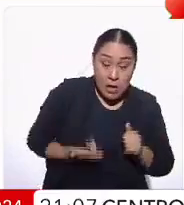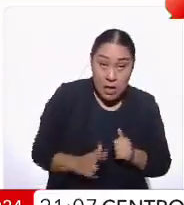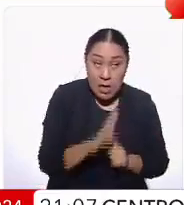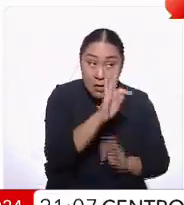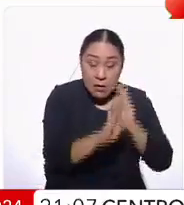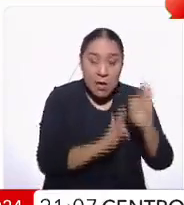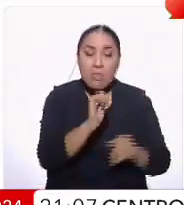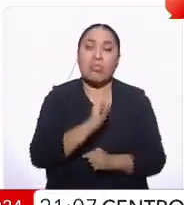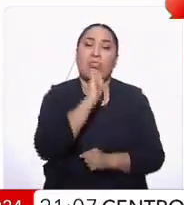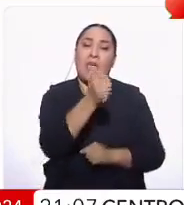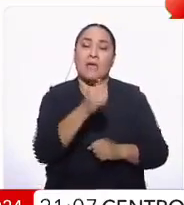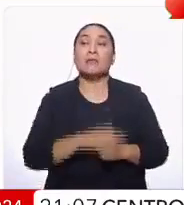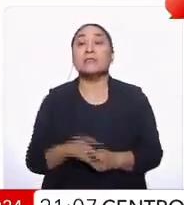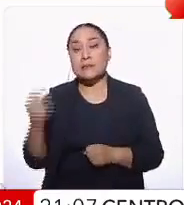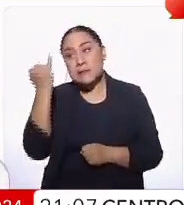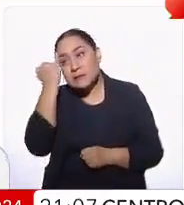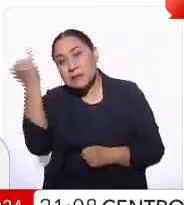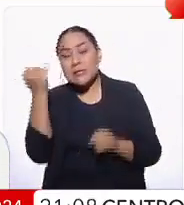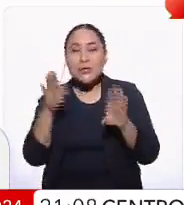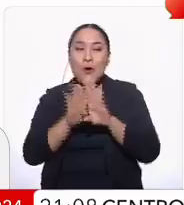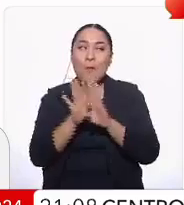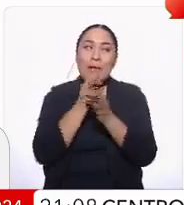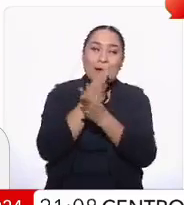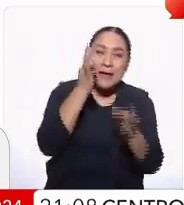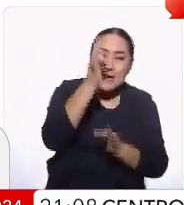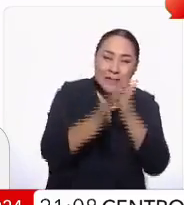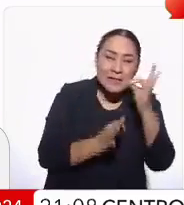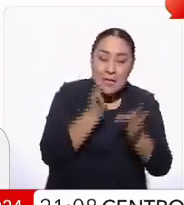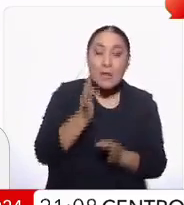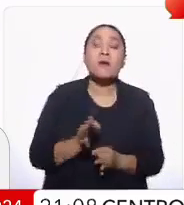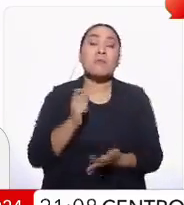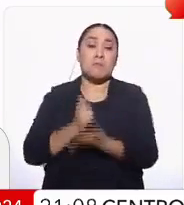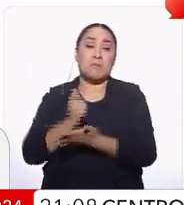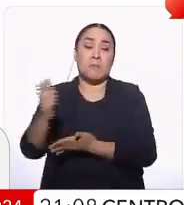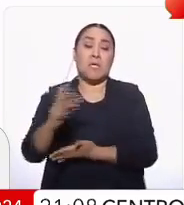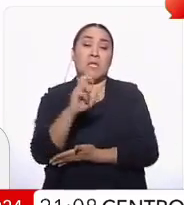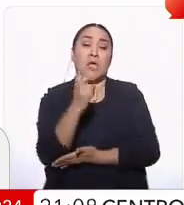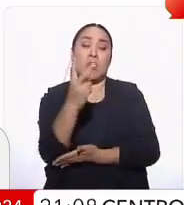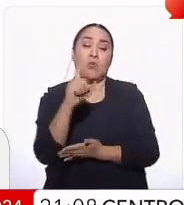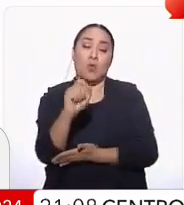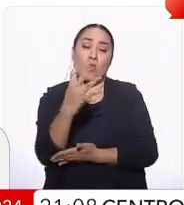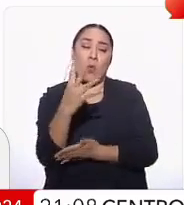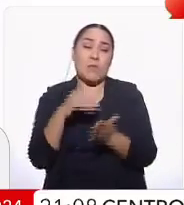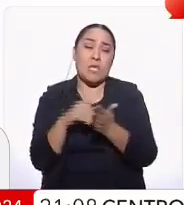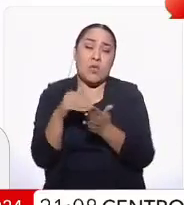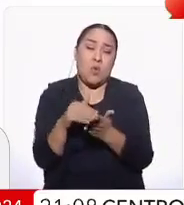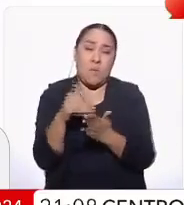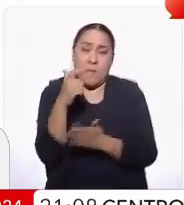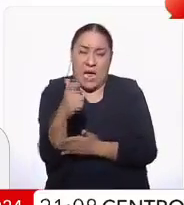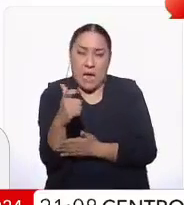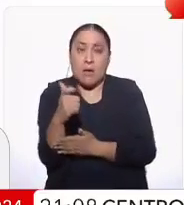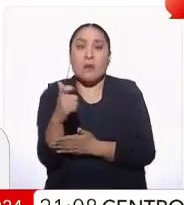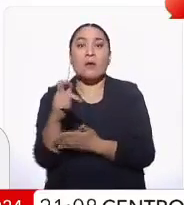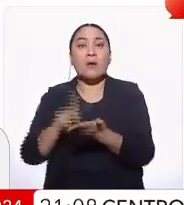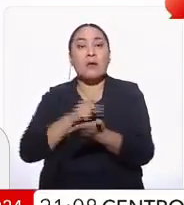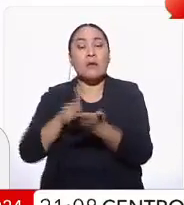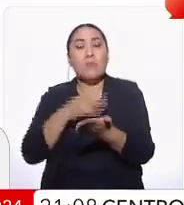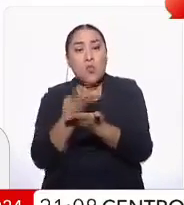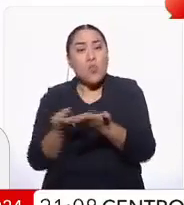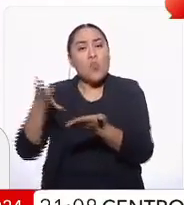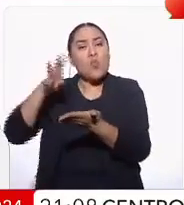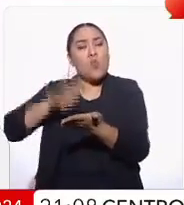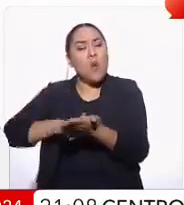Para estrategia de comunicación fueron 32.4 millones de pesos, 4 veces más a lo